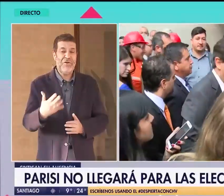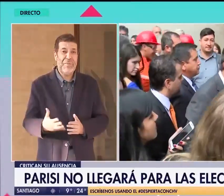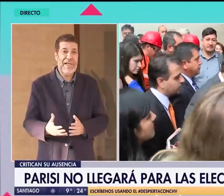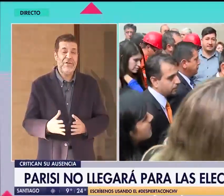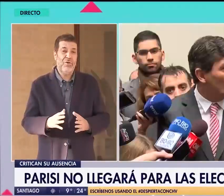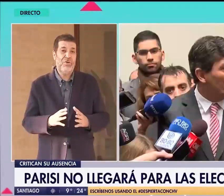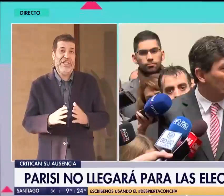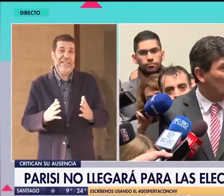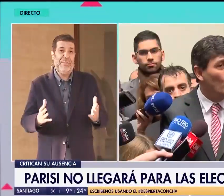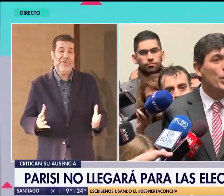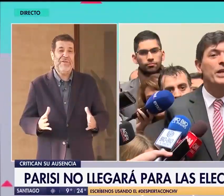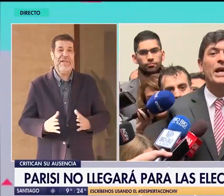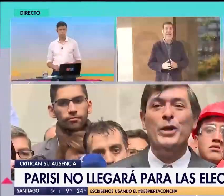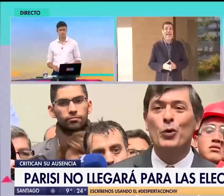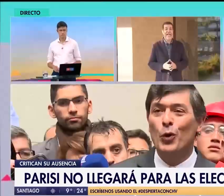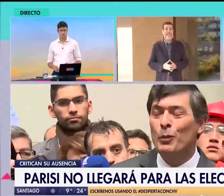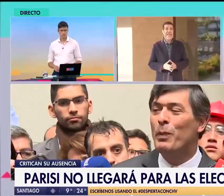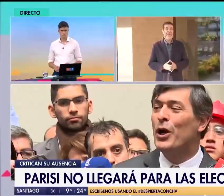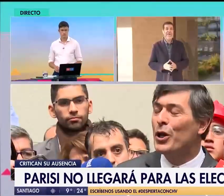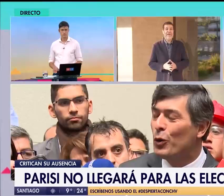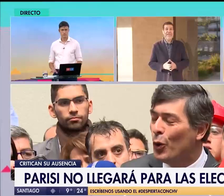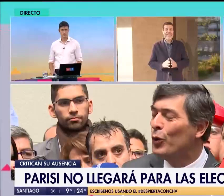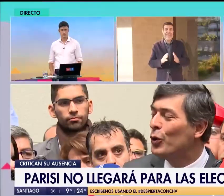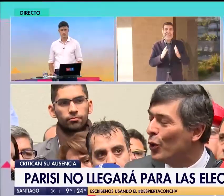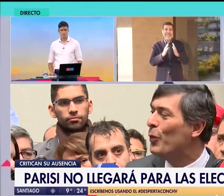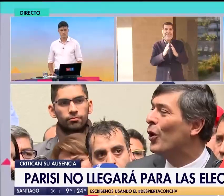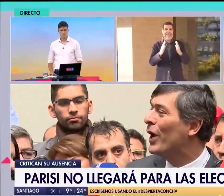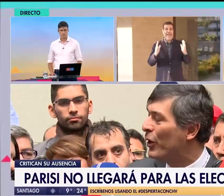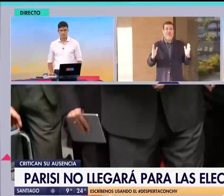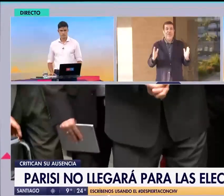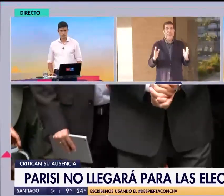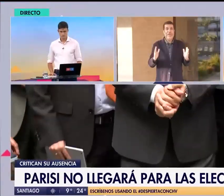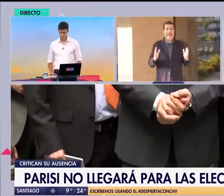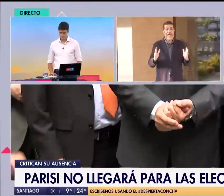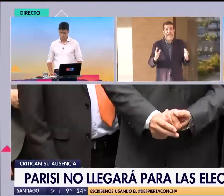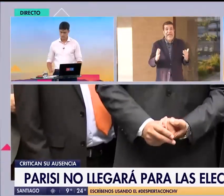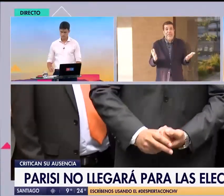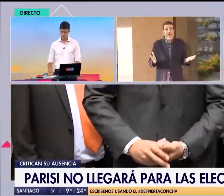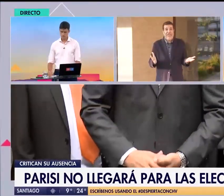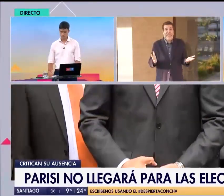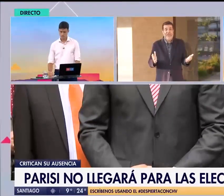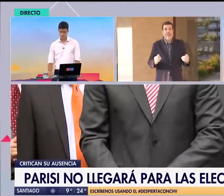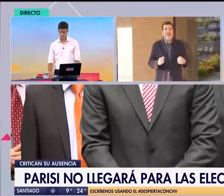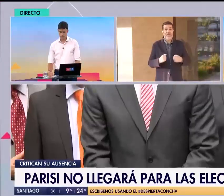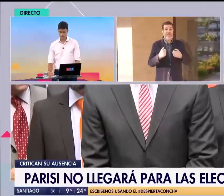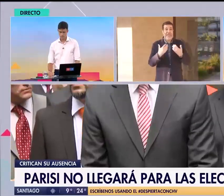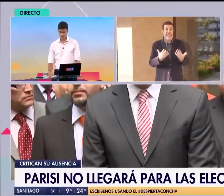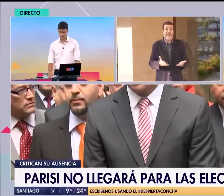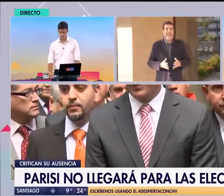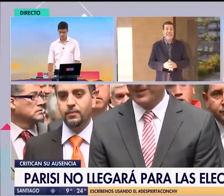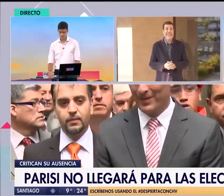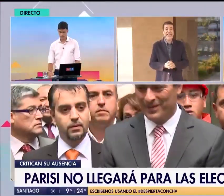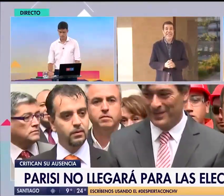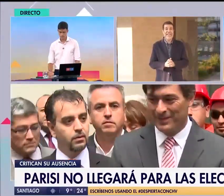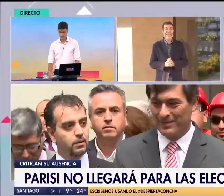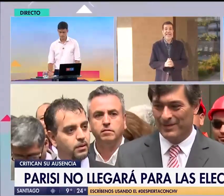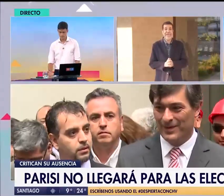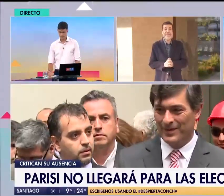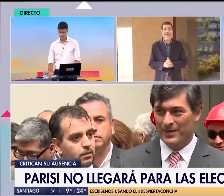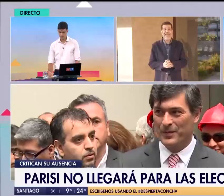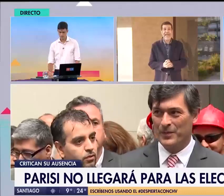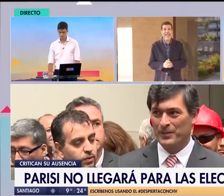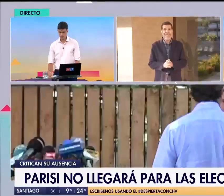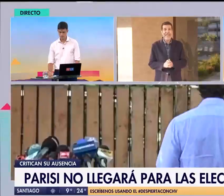estaba en conocimiento de esta posibilidad y probablemente esta ventana de oportunidad él la aprovecha, ¿no? Y se decide